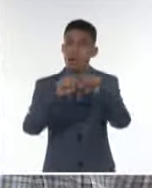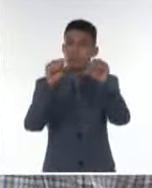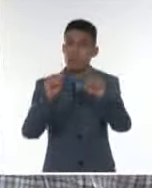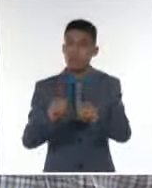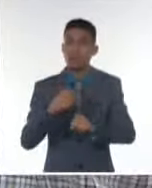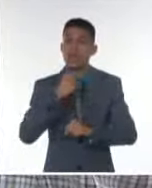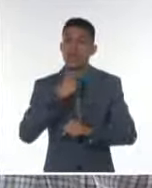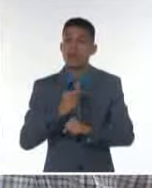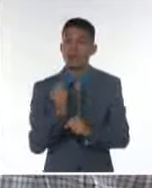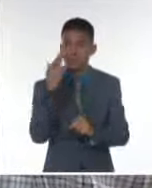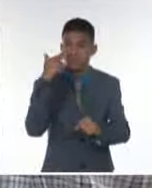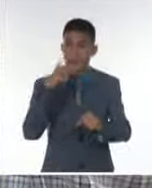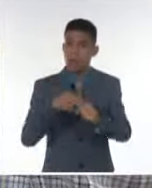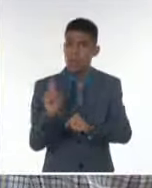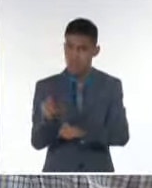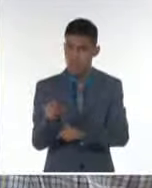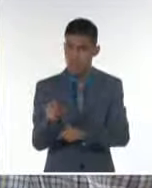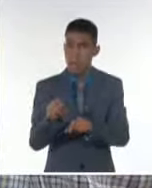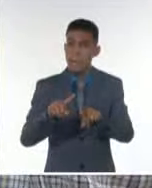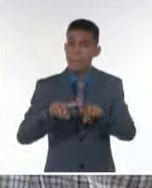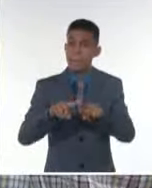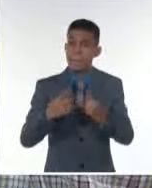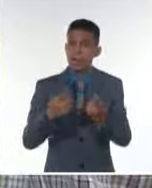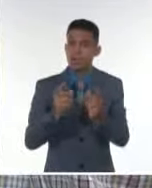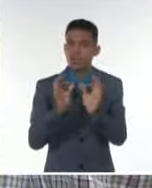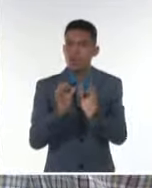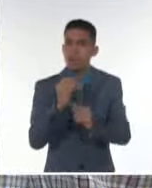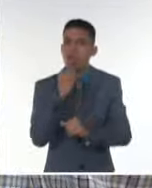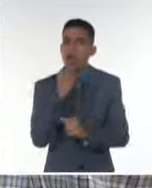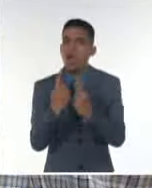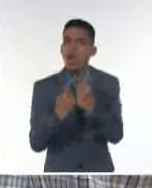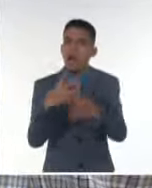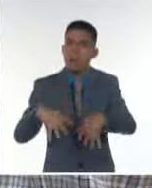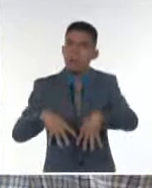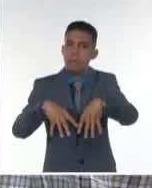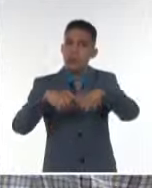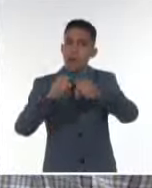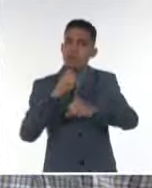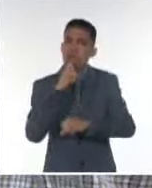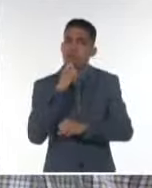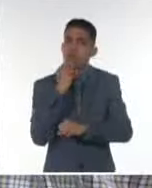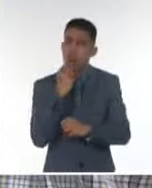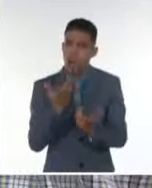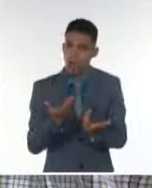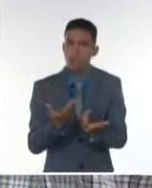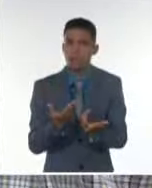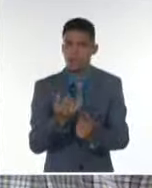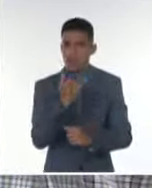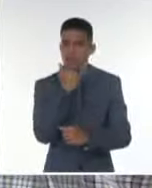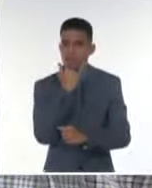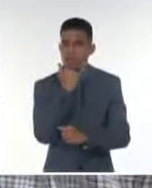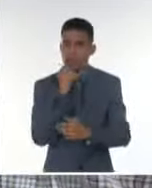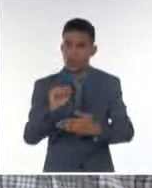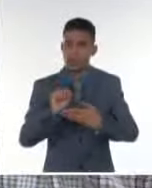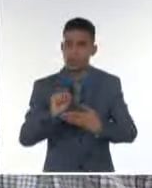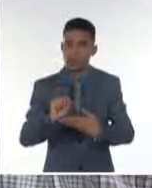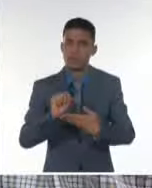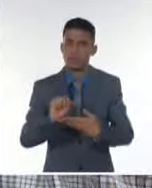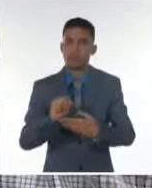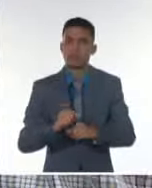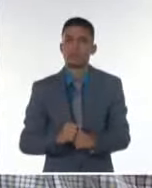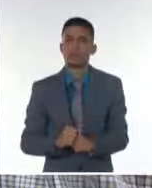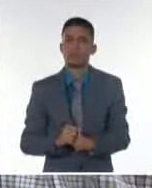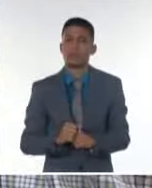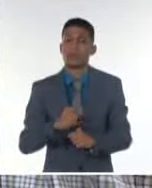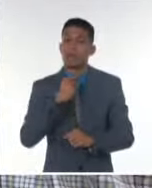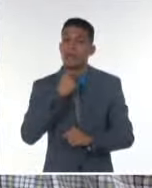de generación. Pero siempre puede existir alguna avería en la red de distribución que implique una afectación al servicio y eso, por supuesto, en el menor tiempo posible